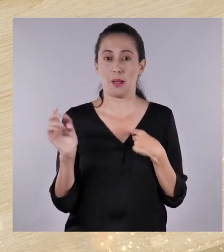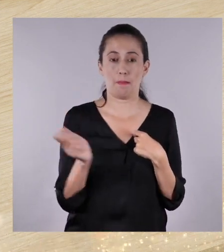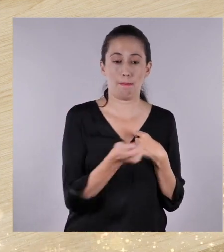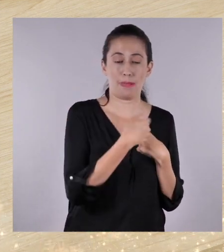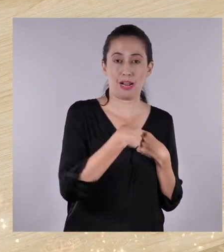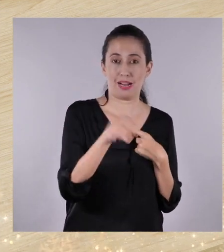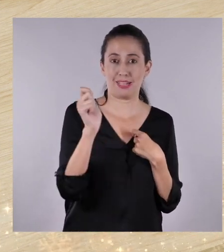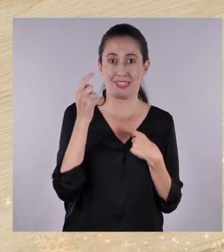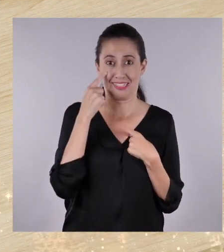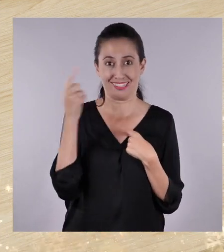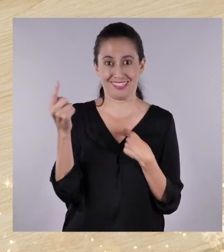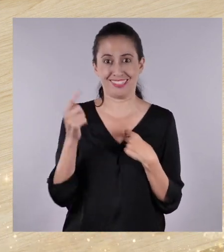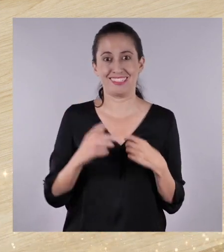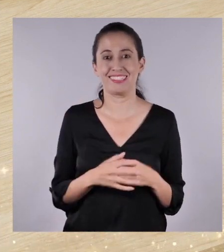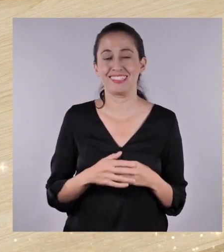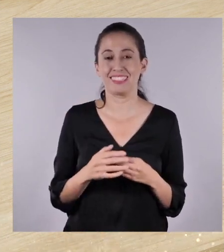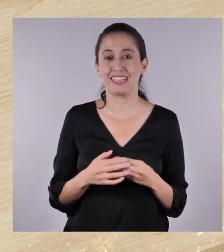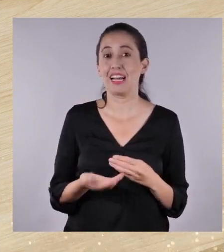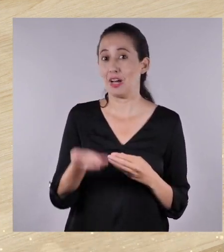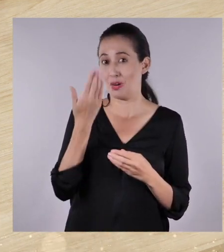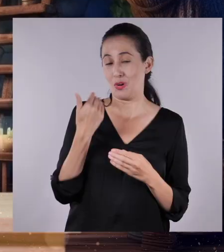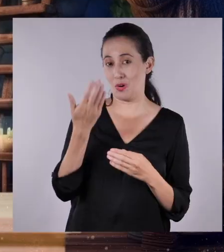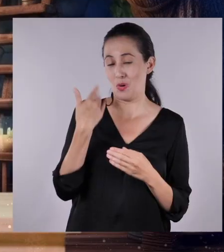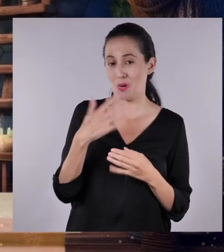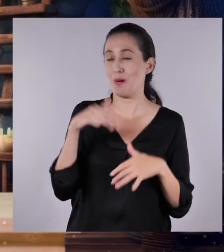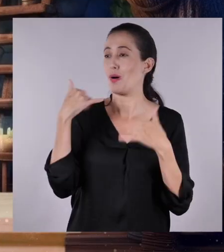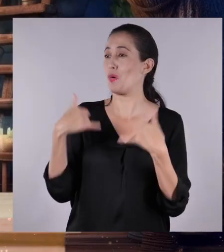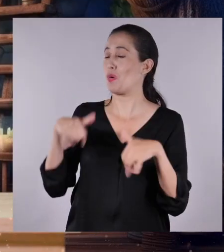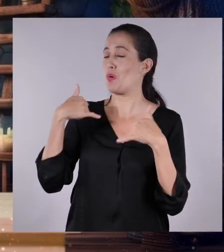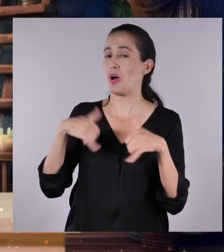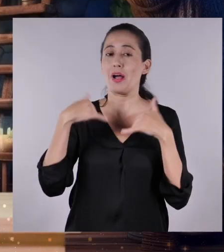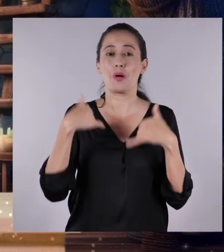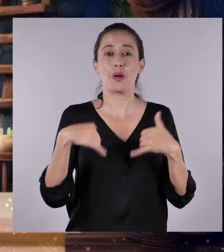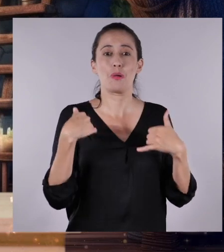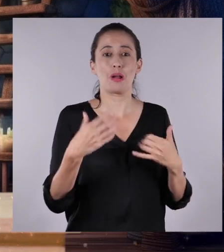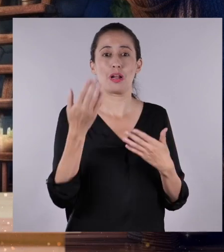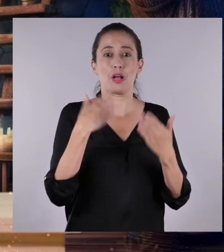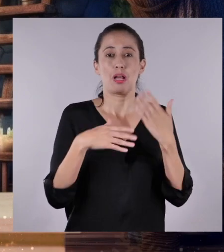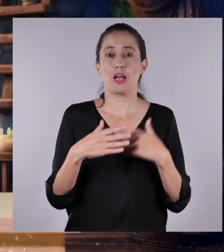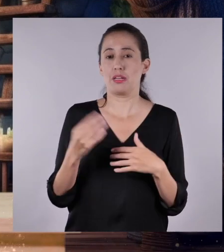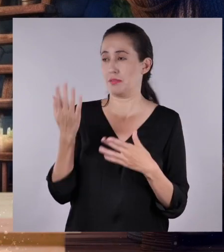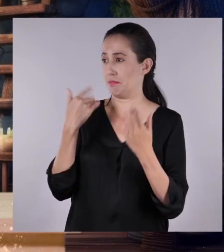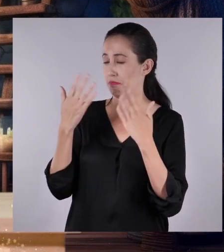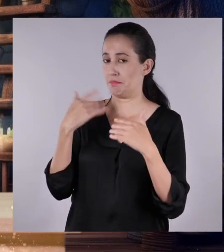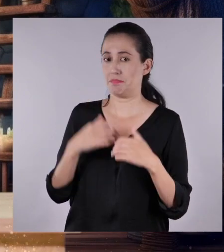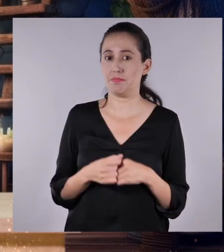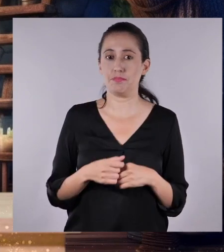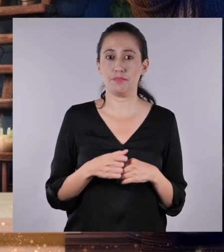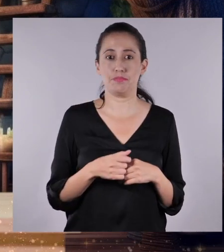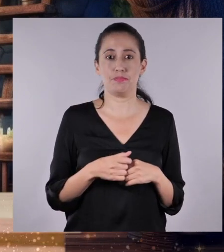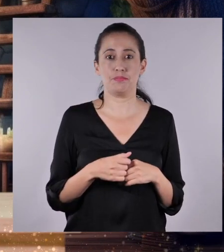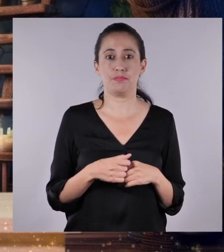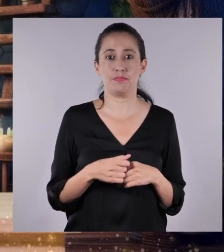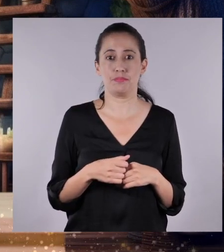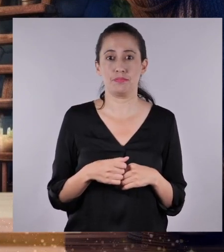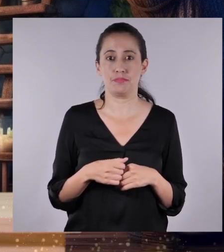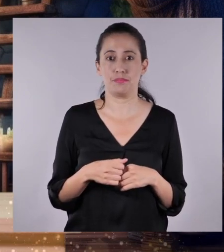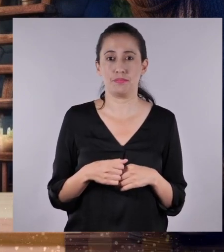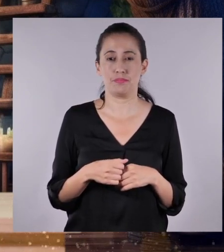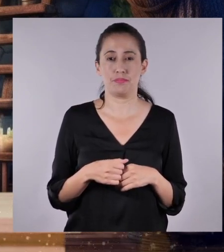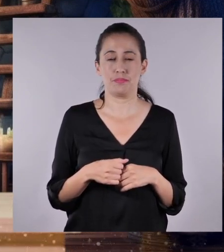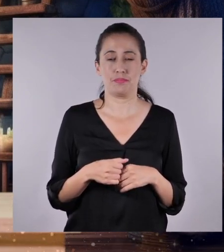y raqueta de Clara. ¿Te parece si jugamos? ¡Quiero jugar! ¡Quiero jugar! ¡Quiero jugar! Préstame mi raqueta, por favor.